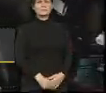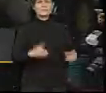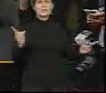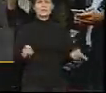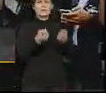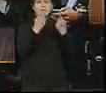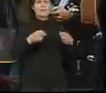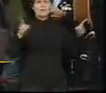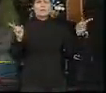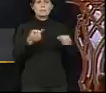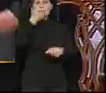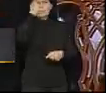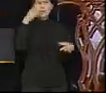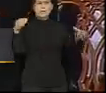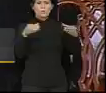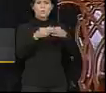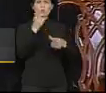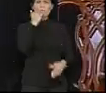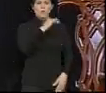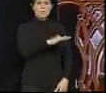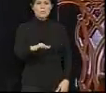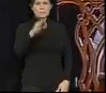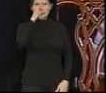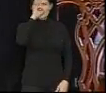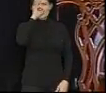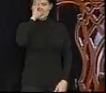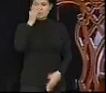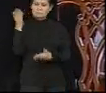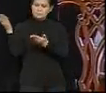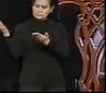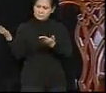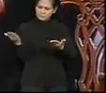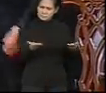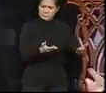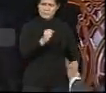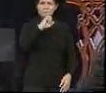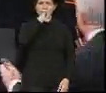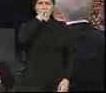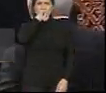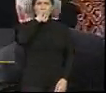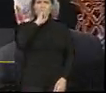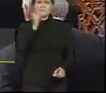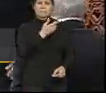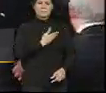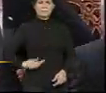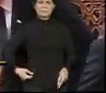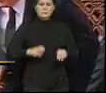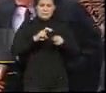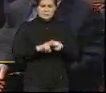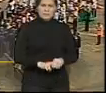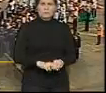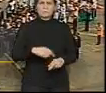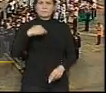himno pontificio a cargo del coro de niños de la ciudad de Luque. Invitamos al Santo Padre, al señor Presidente de la República a tomar asiento, por favor. Muchas